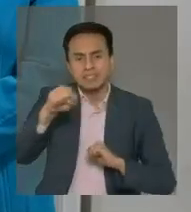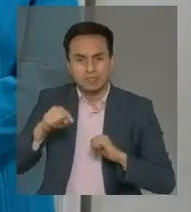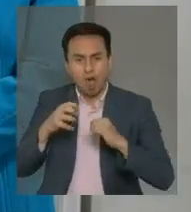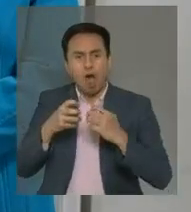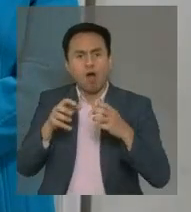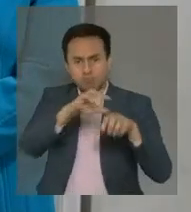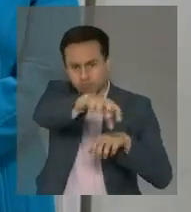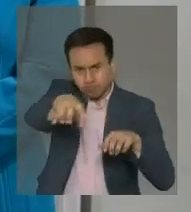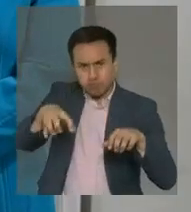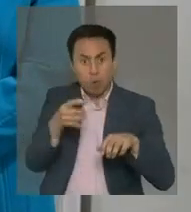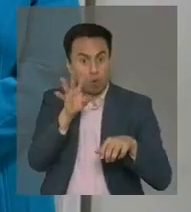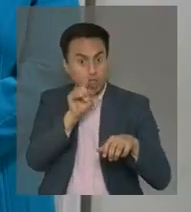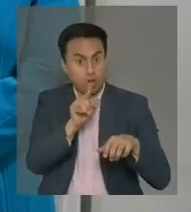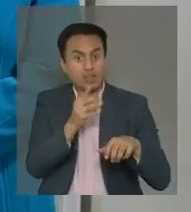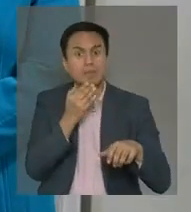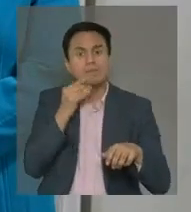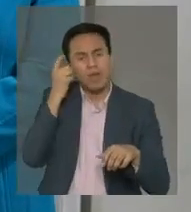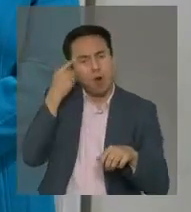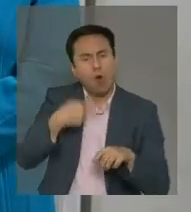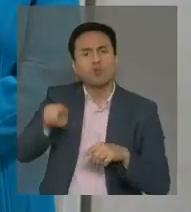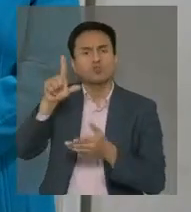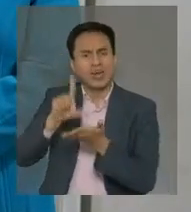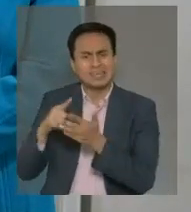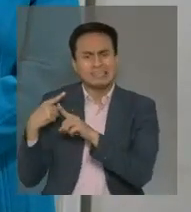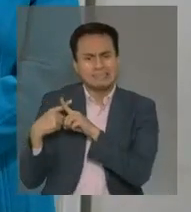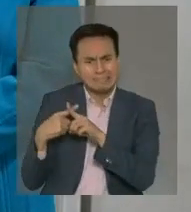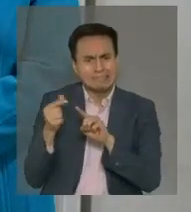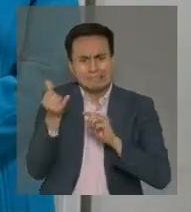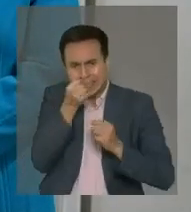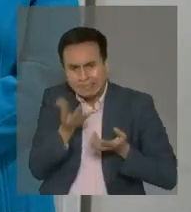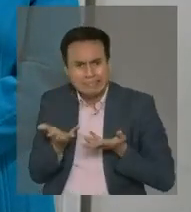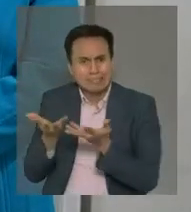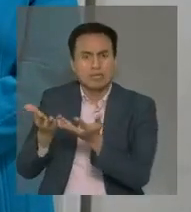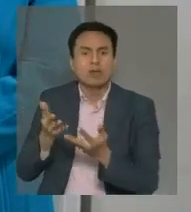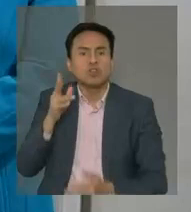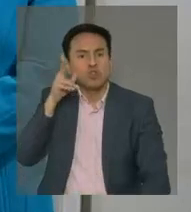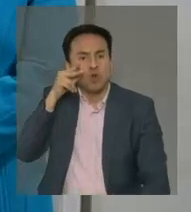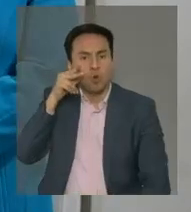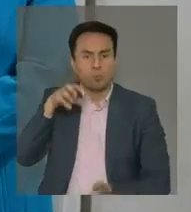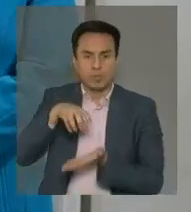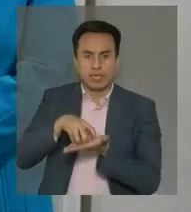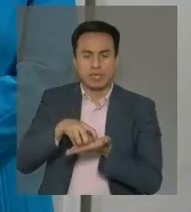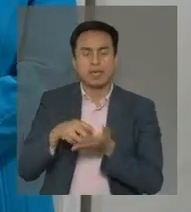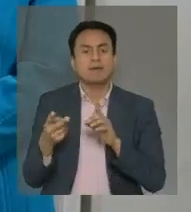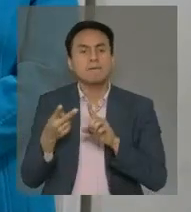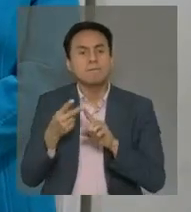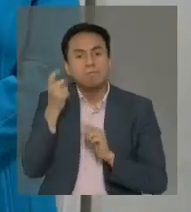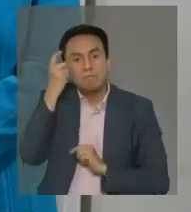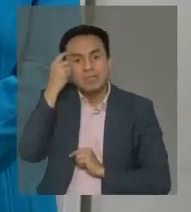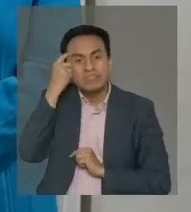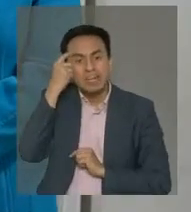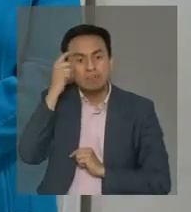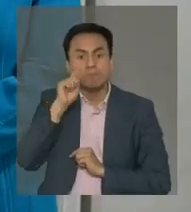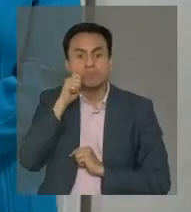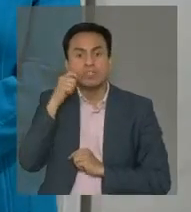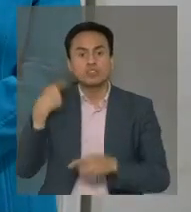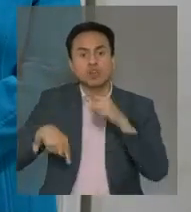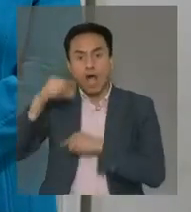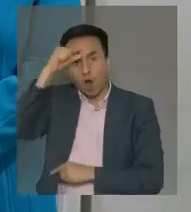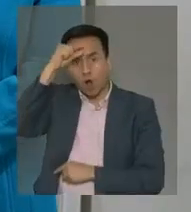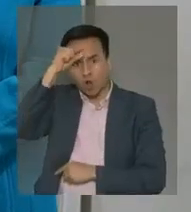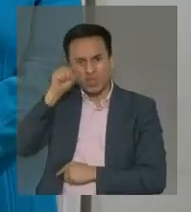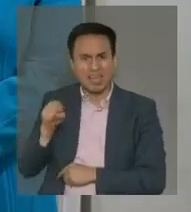y no solamente de este estoy empezando también en otras zonas de sacrificio estoy pensando en tocopilla estoy pensando en lo que ha sido la historia de coronel